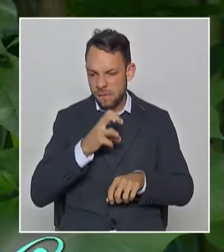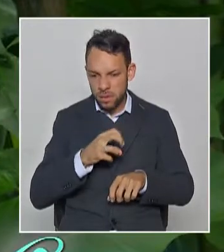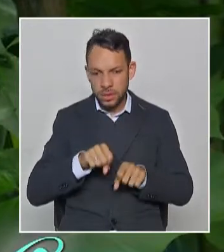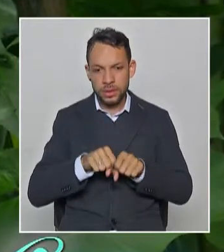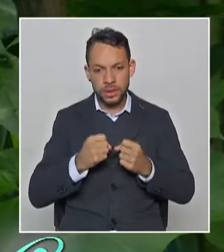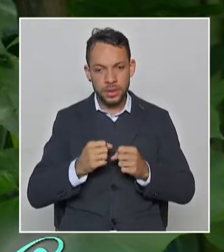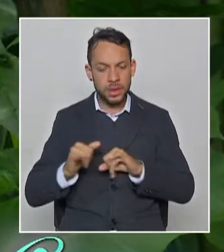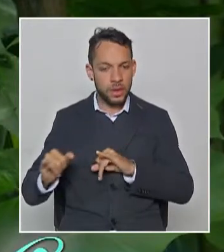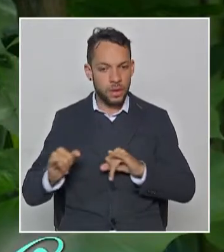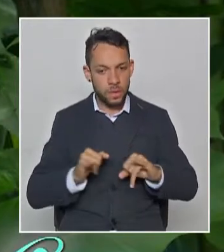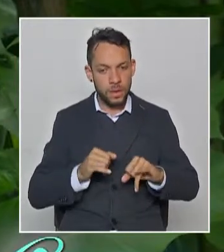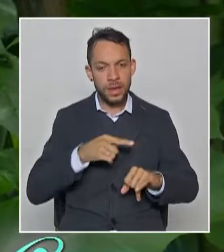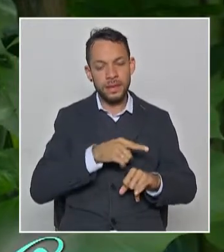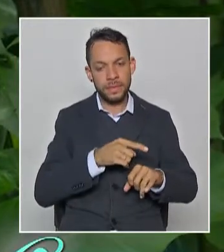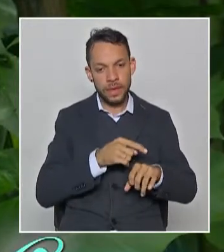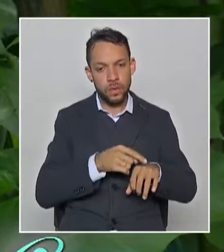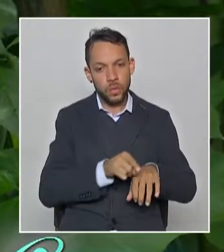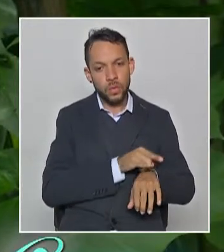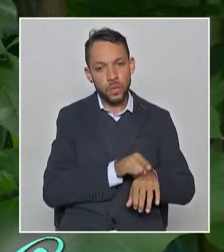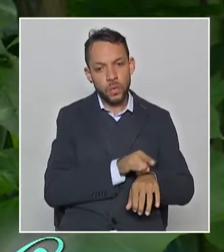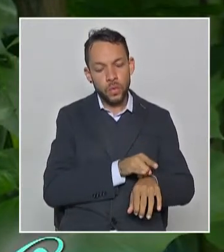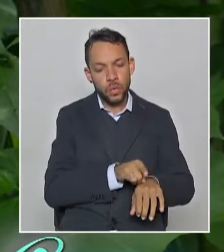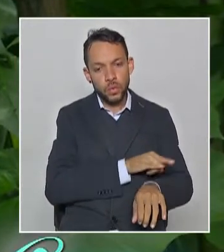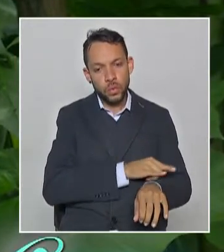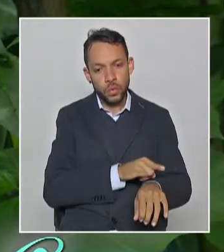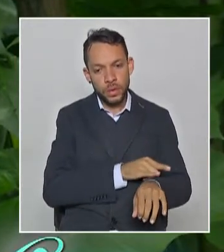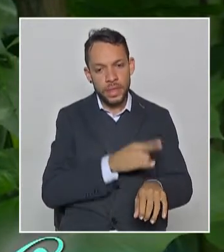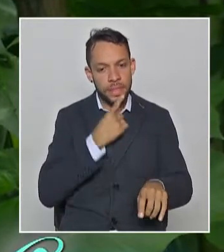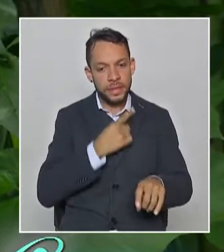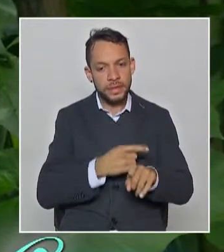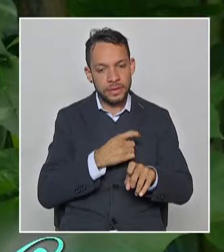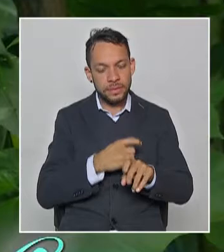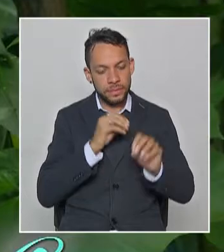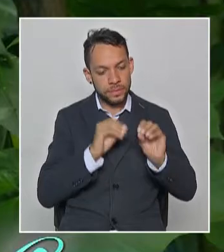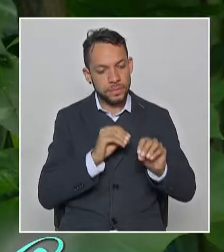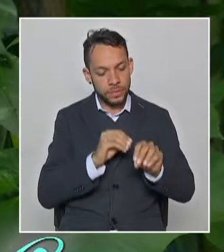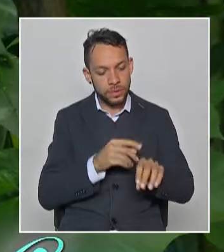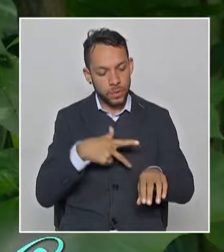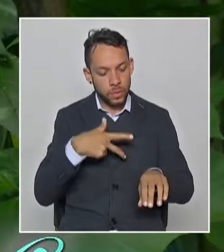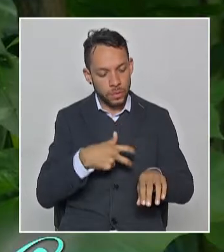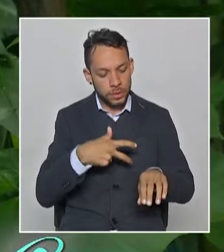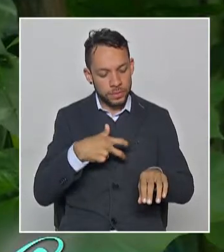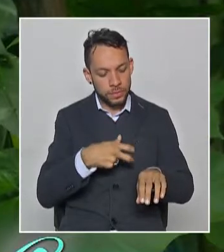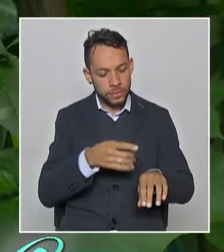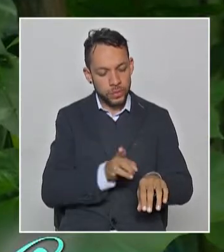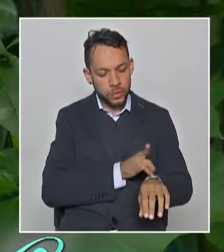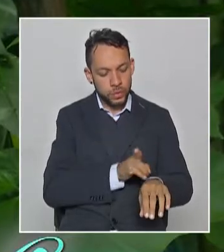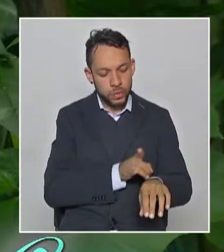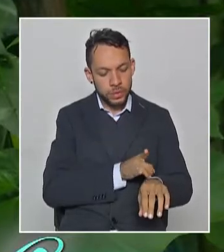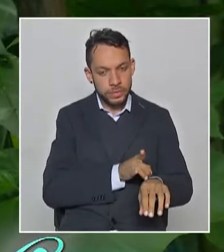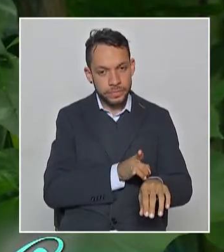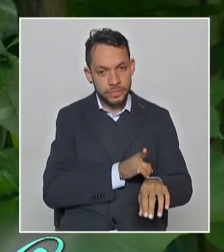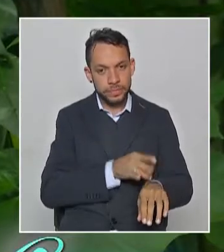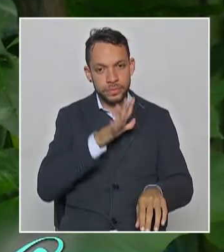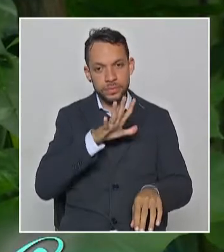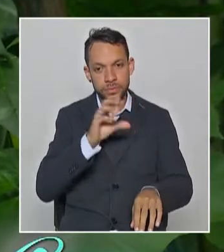con la apitoxina. Por eso se dice que la pitoxina inyectable tiene un 50% solamente de efectividad cuando